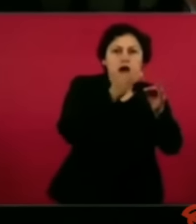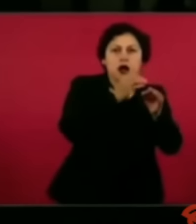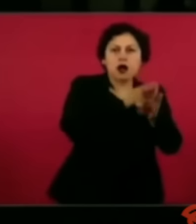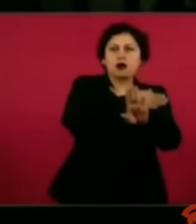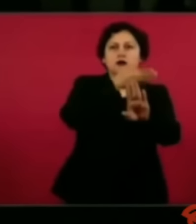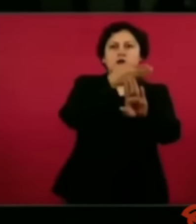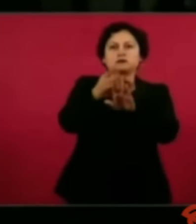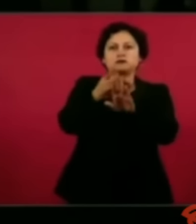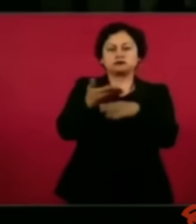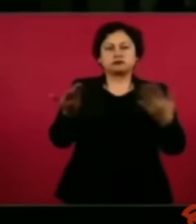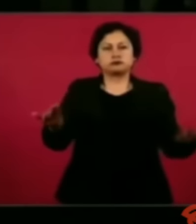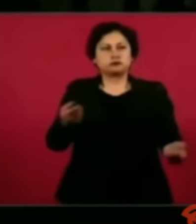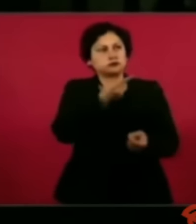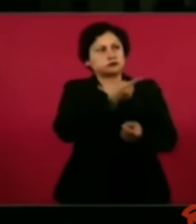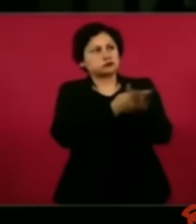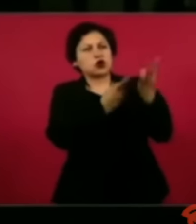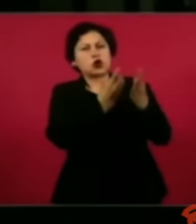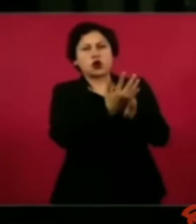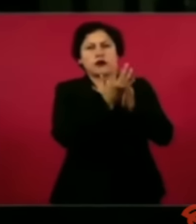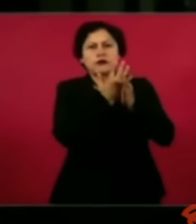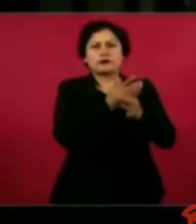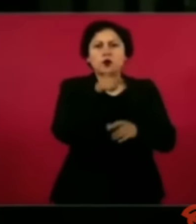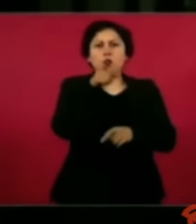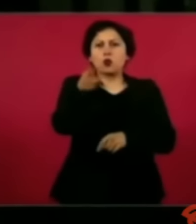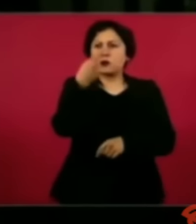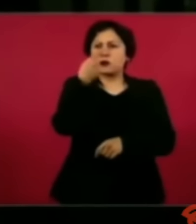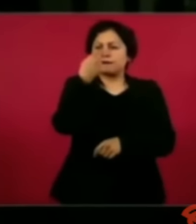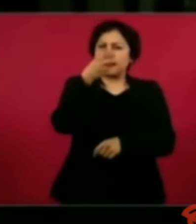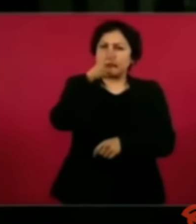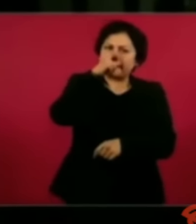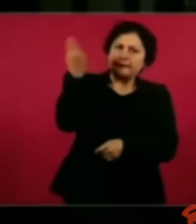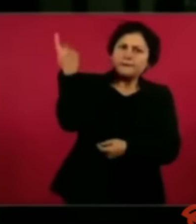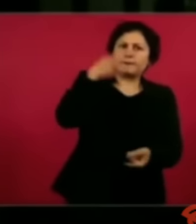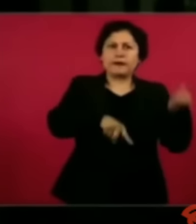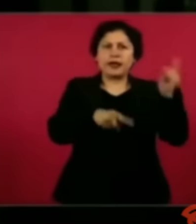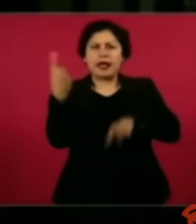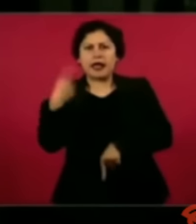a exponer sus ideas, a hacer las preguntas aquí.